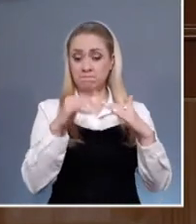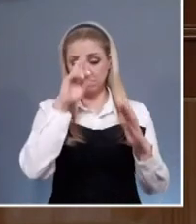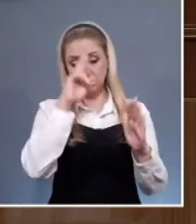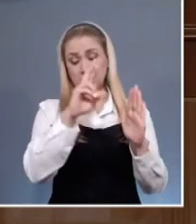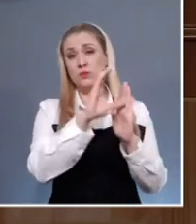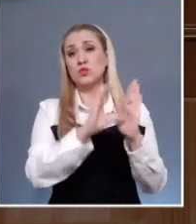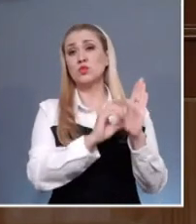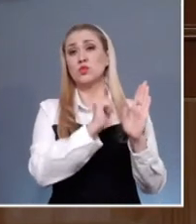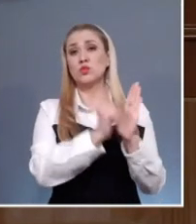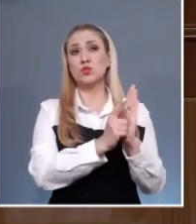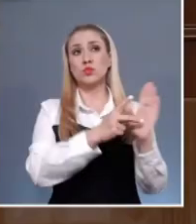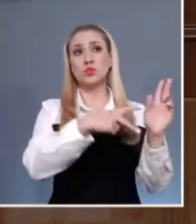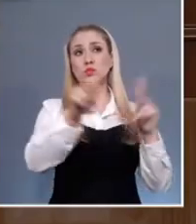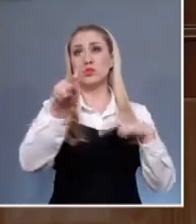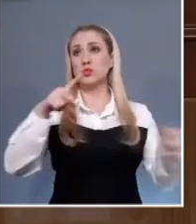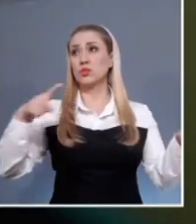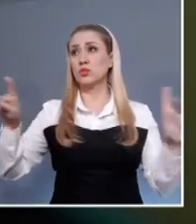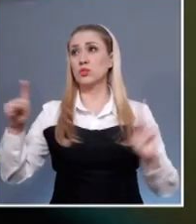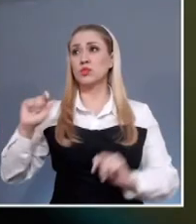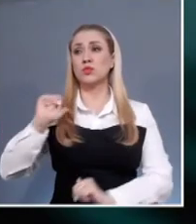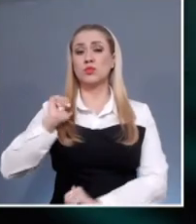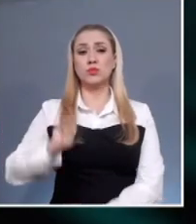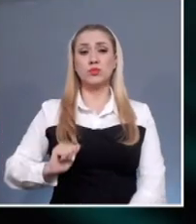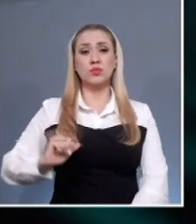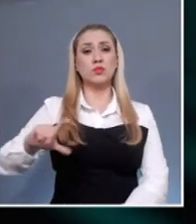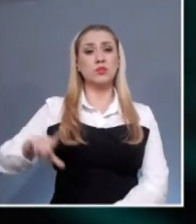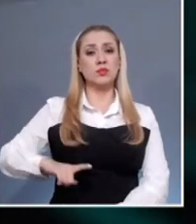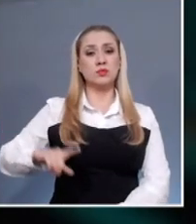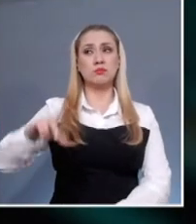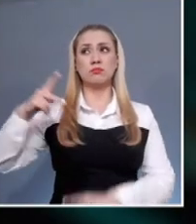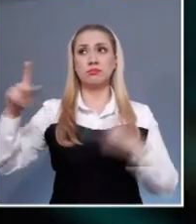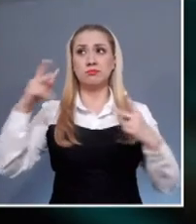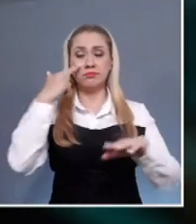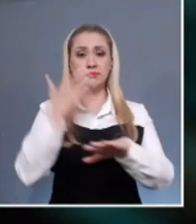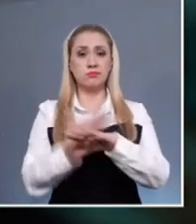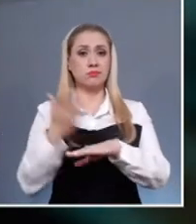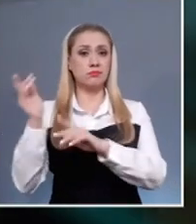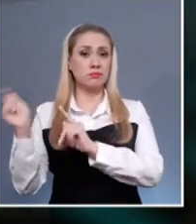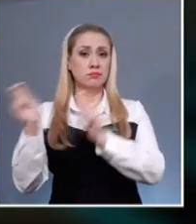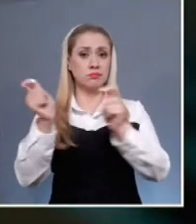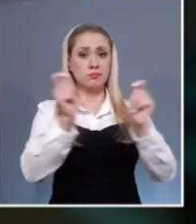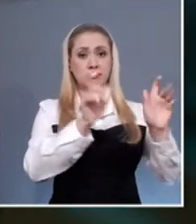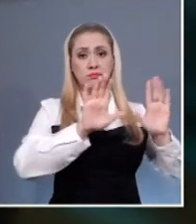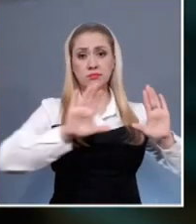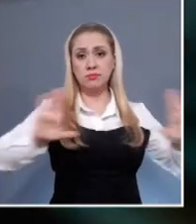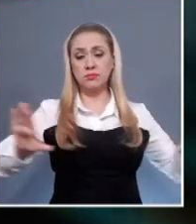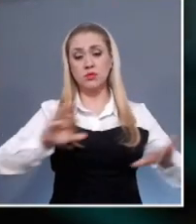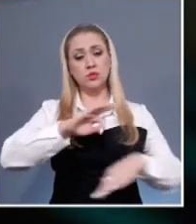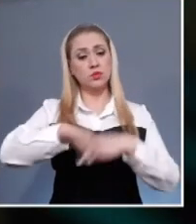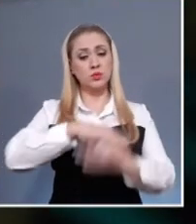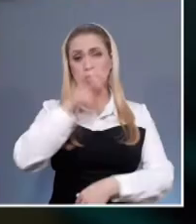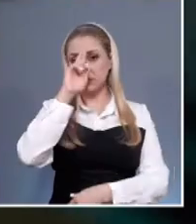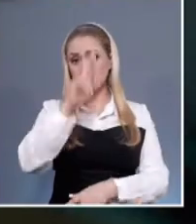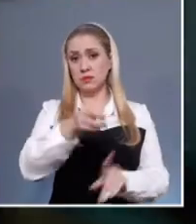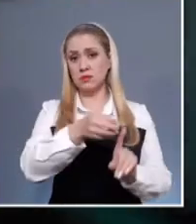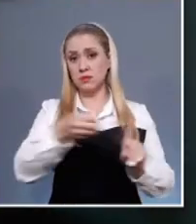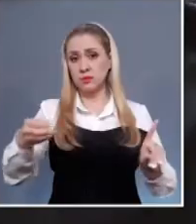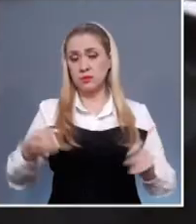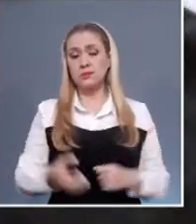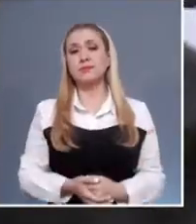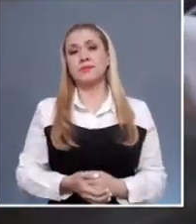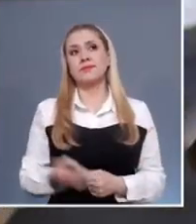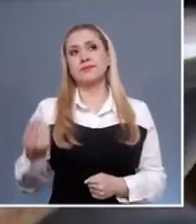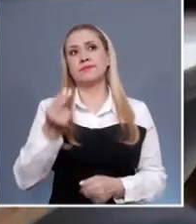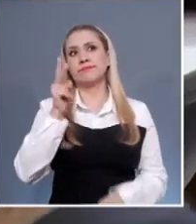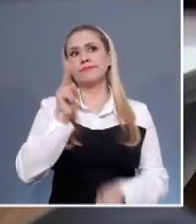los derechos de todas y de todos. Destacó que las personas juzgadoras del país necesitan participar del diálogo global